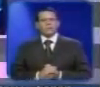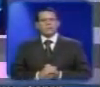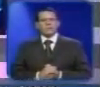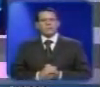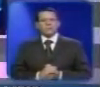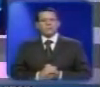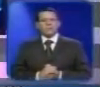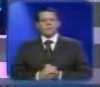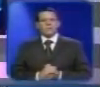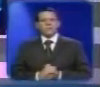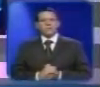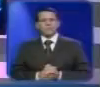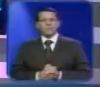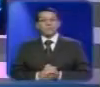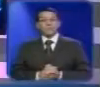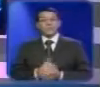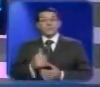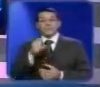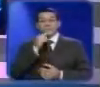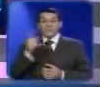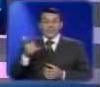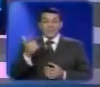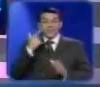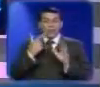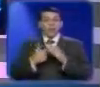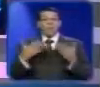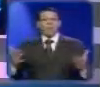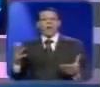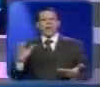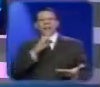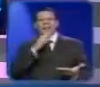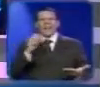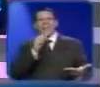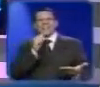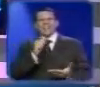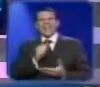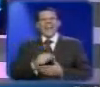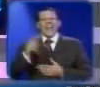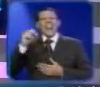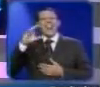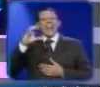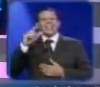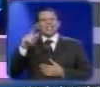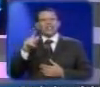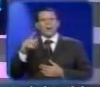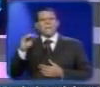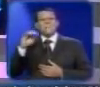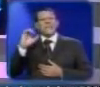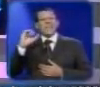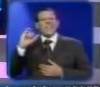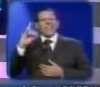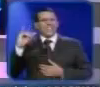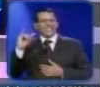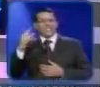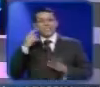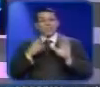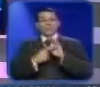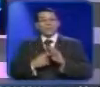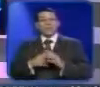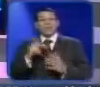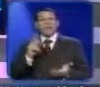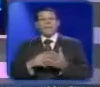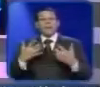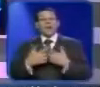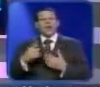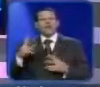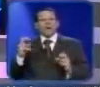Bien, y quien anda pero matando el tigre parejo es el popular cantante y compositor Nacho del dúo Los Maquediche, ya que debutó como empresario de